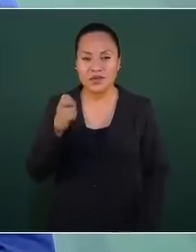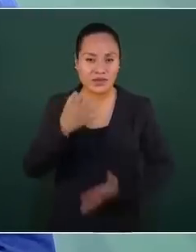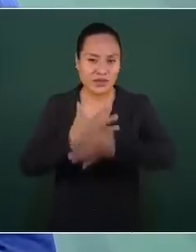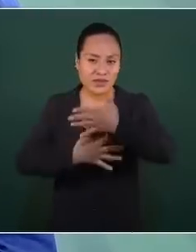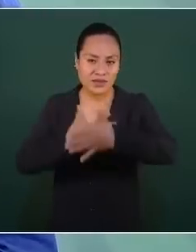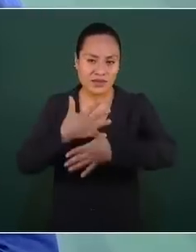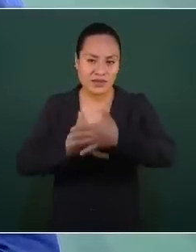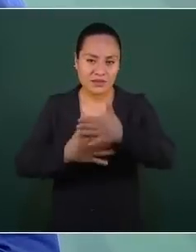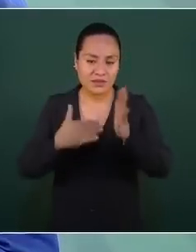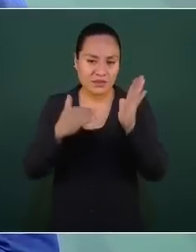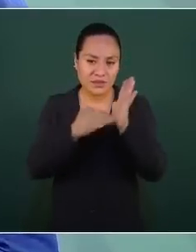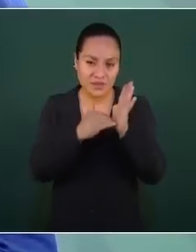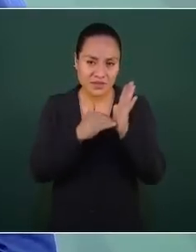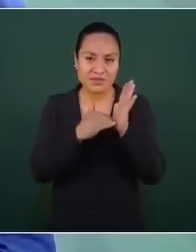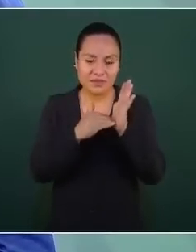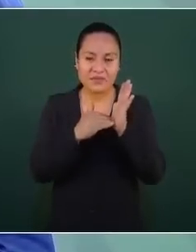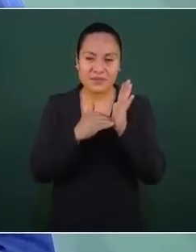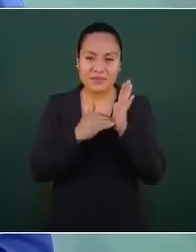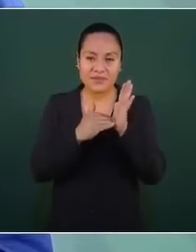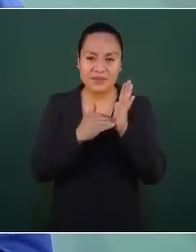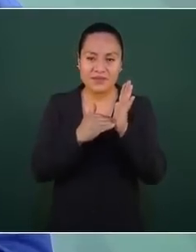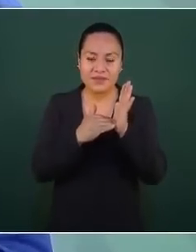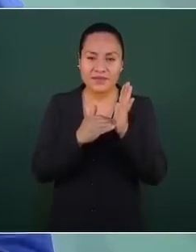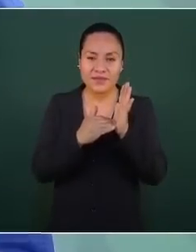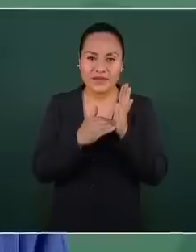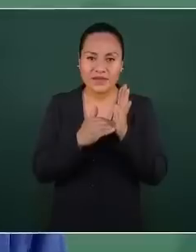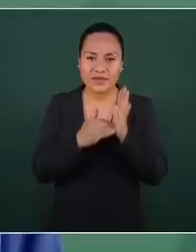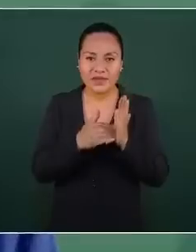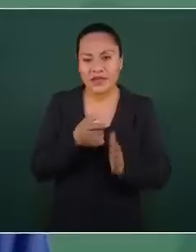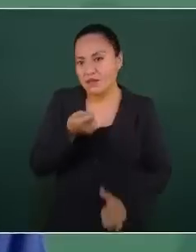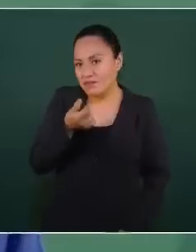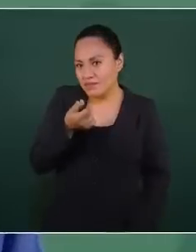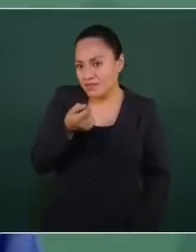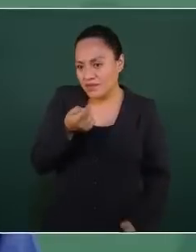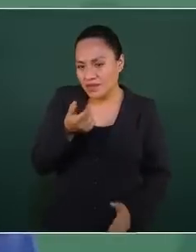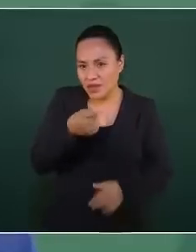1,215,000. Quiere decir que casi en todas